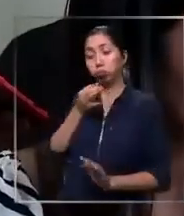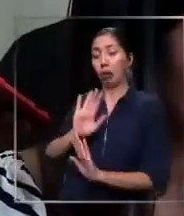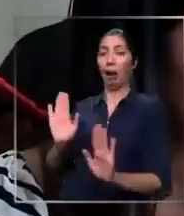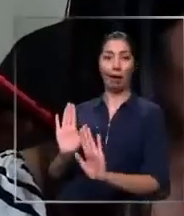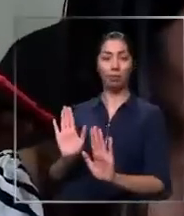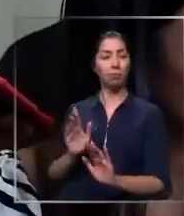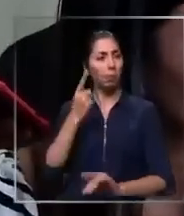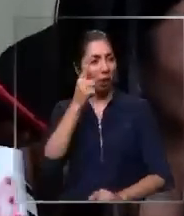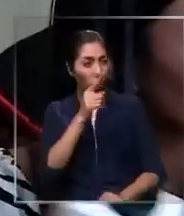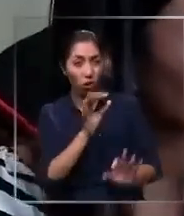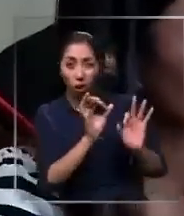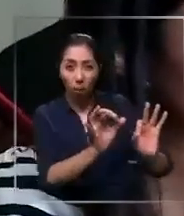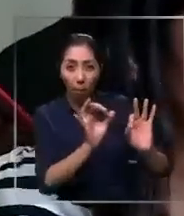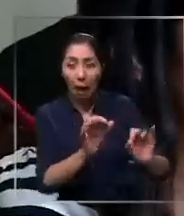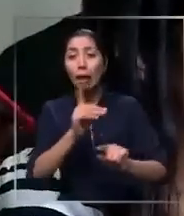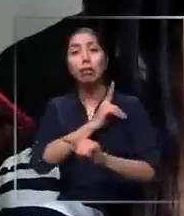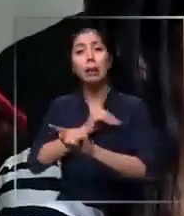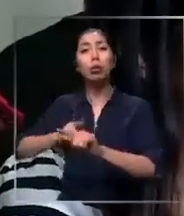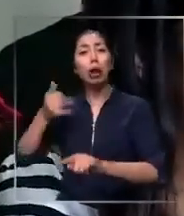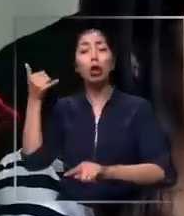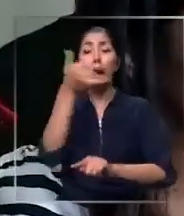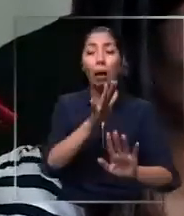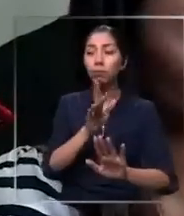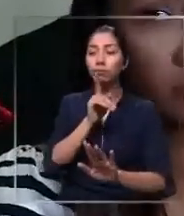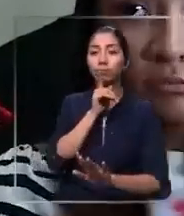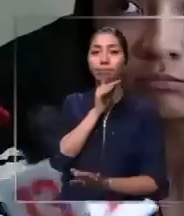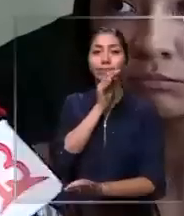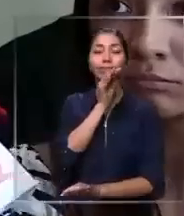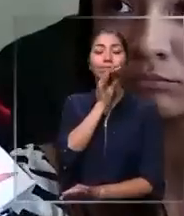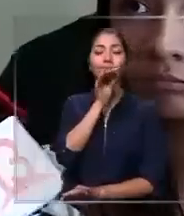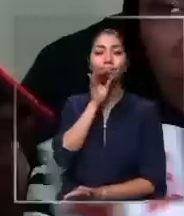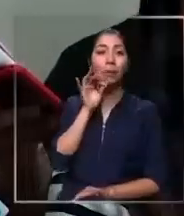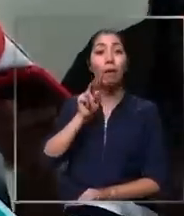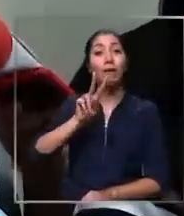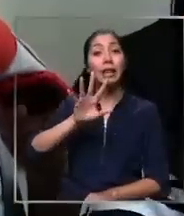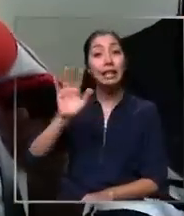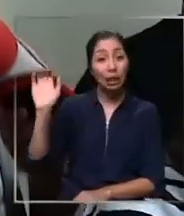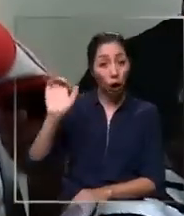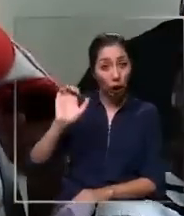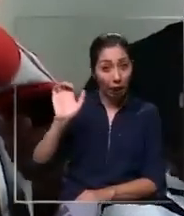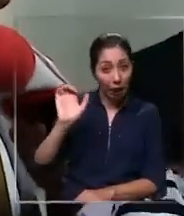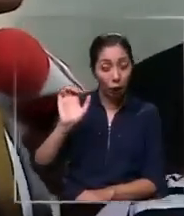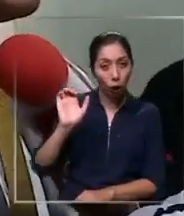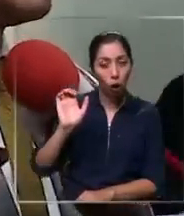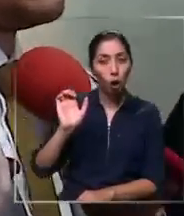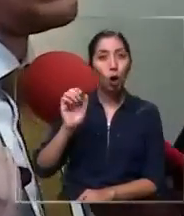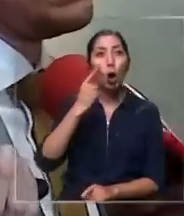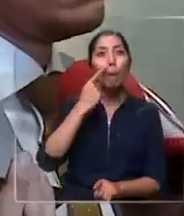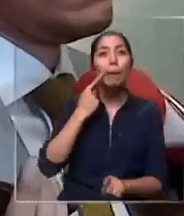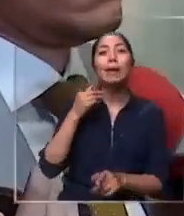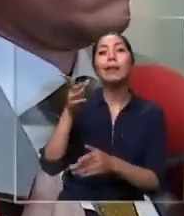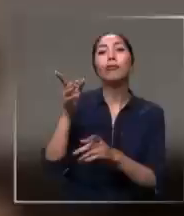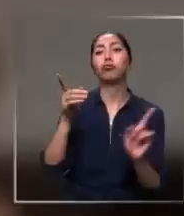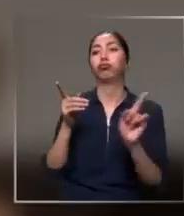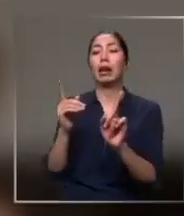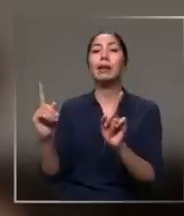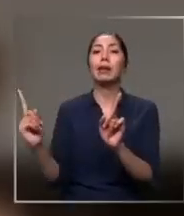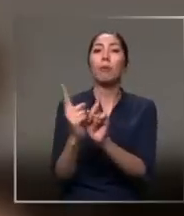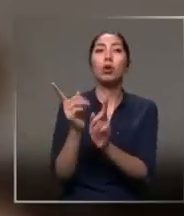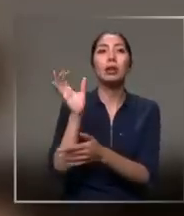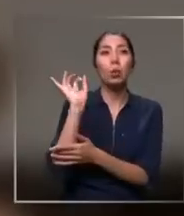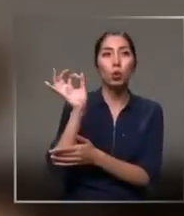pero, general, ¿es normal que un diputado puede...? No quiso responder, siendo que el 25 de enero se reuniera con Valdivia en un encuentro que incluso tuvo